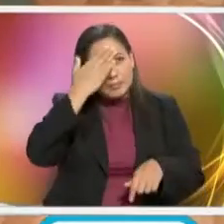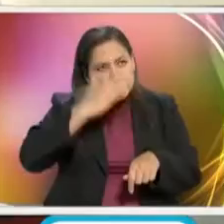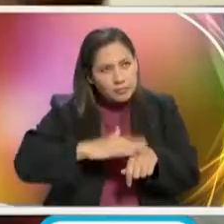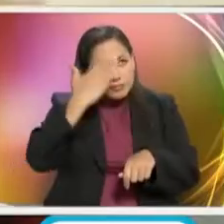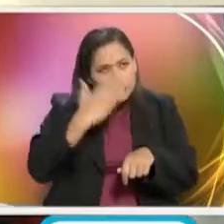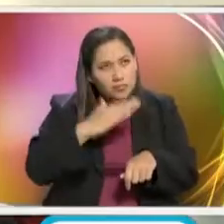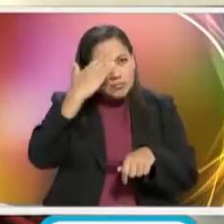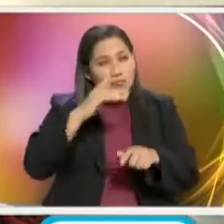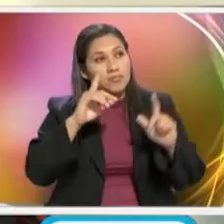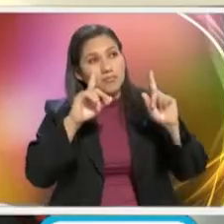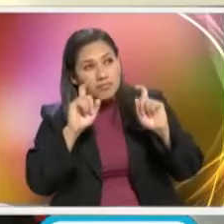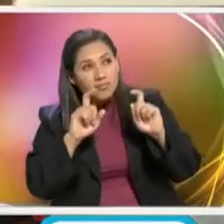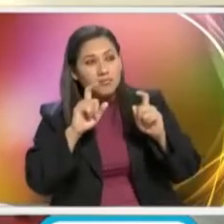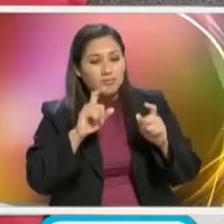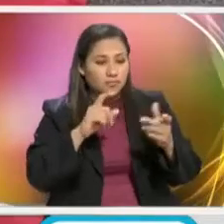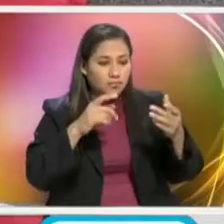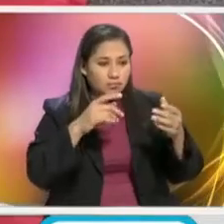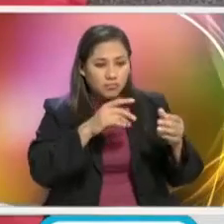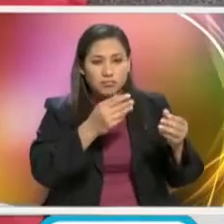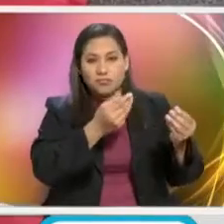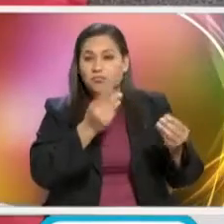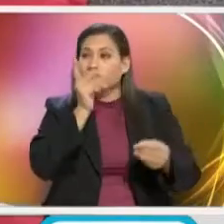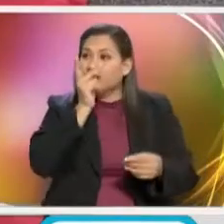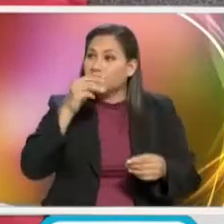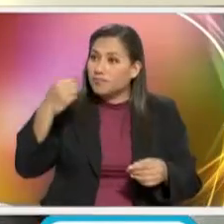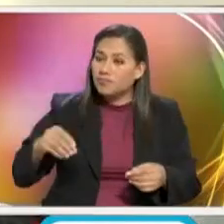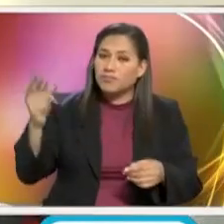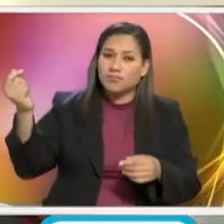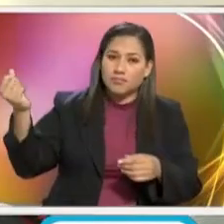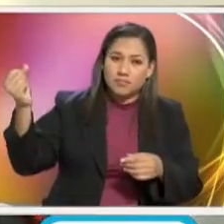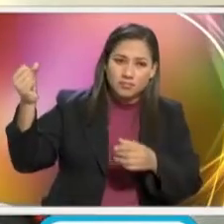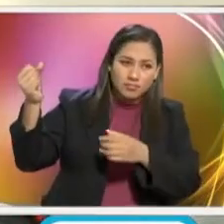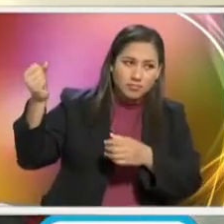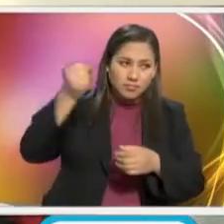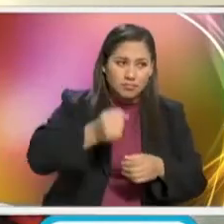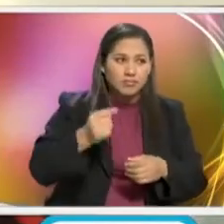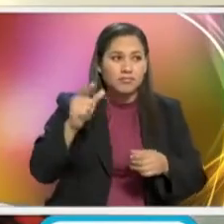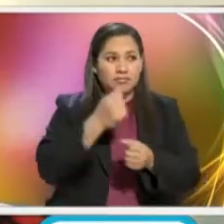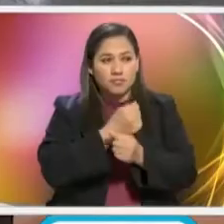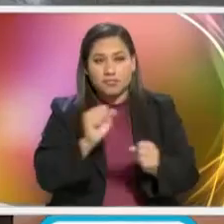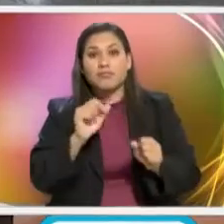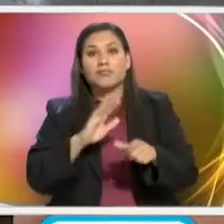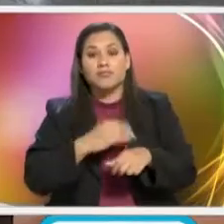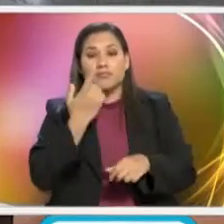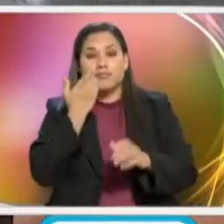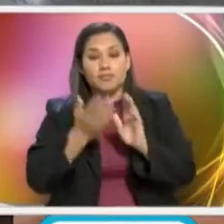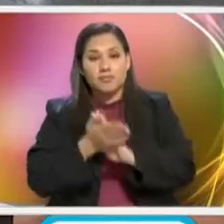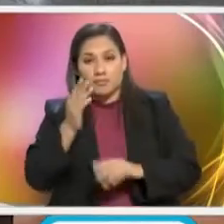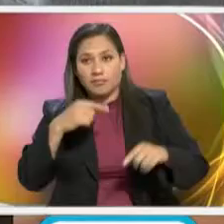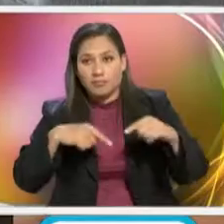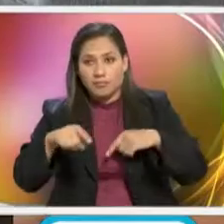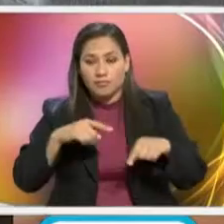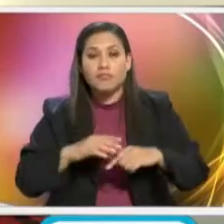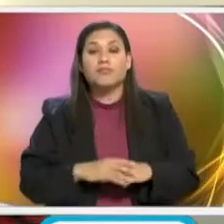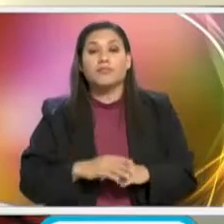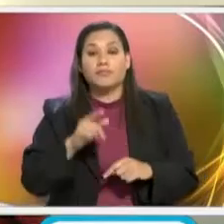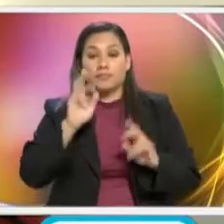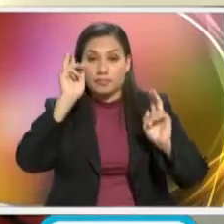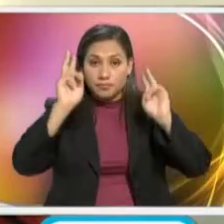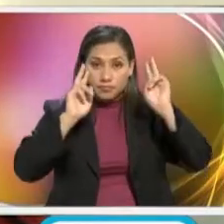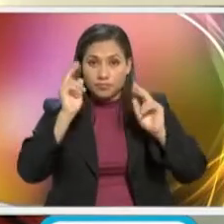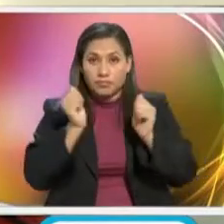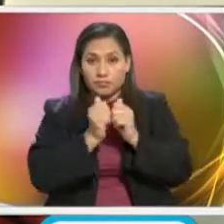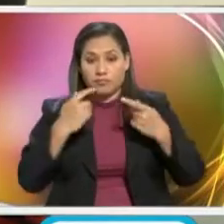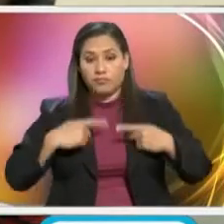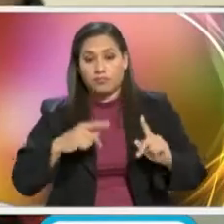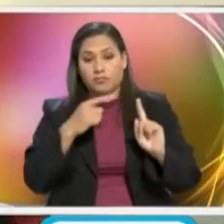aquello, Claro. y le tomas la foto a la cédula y traes a tu papá a fuerzas que está aburrido porque ya se quiere ir a ver el partido de fútbol. De alguna forma, el hacer la visita con un